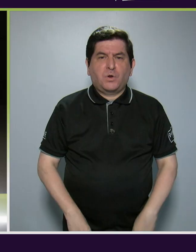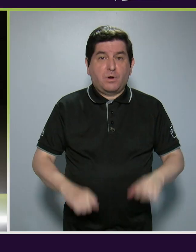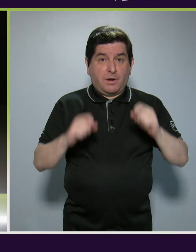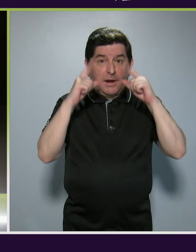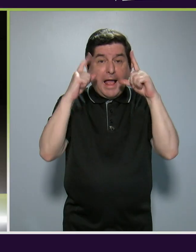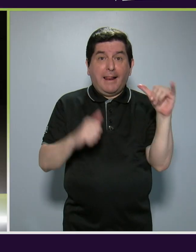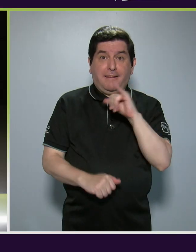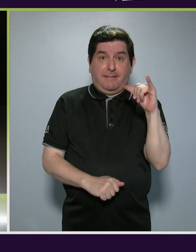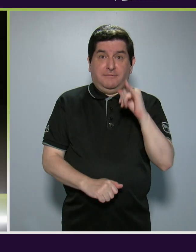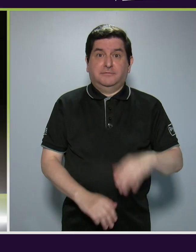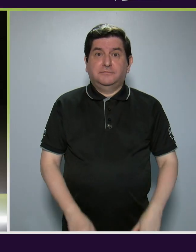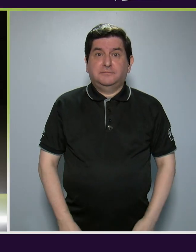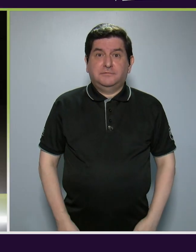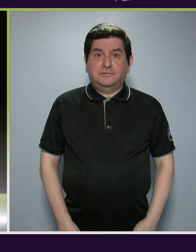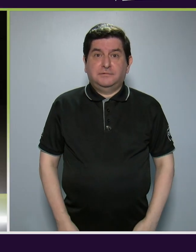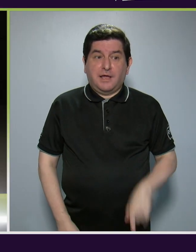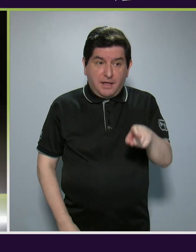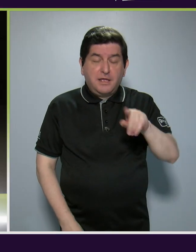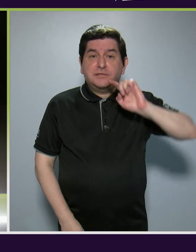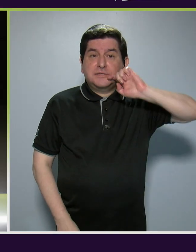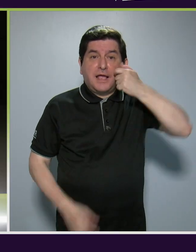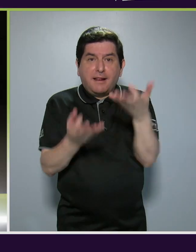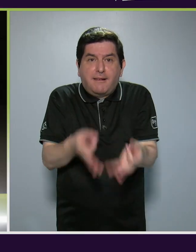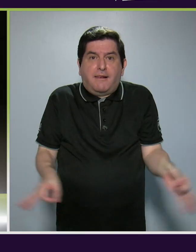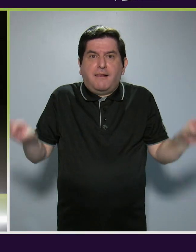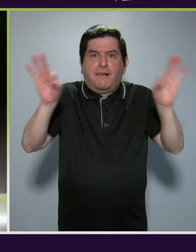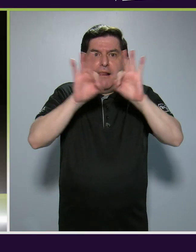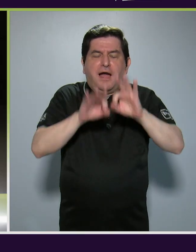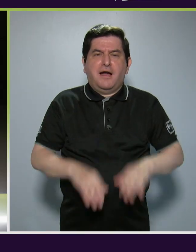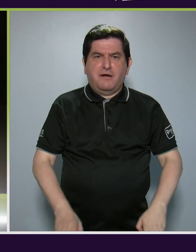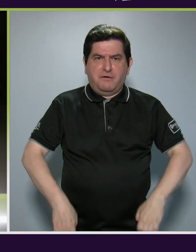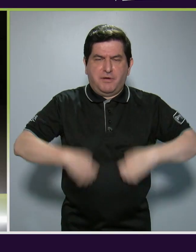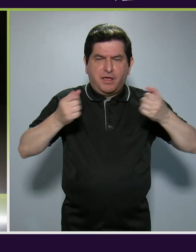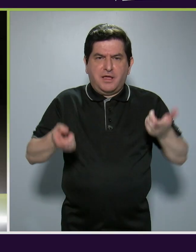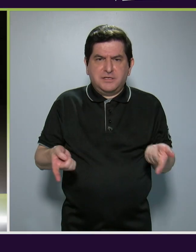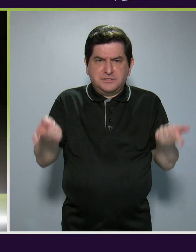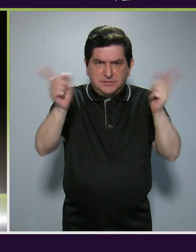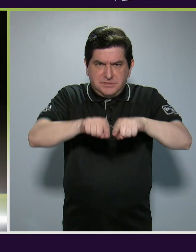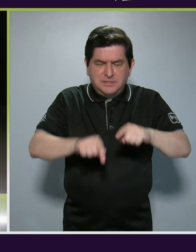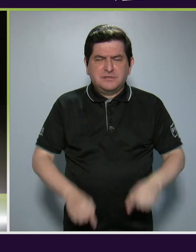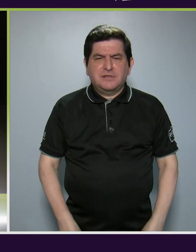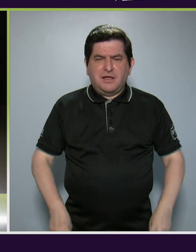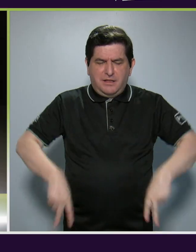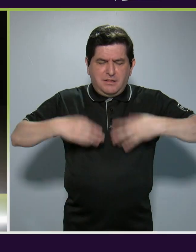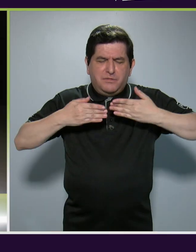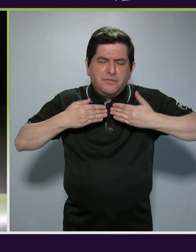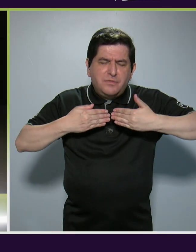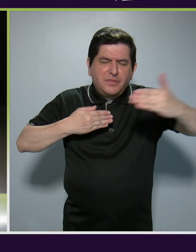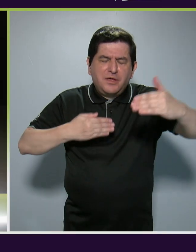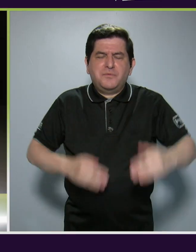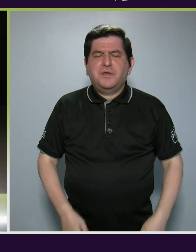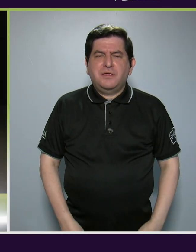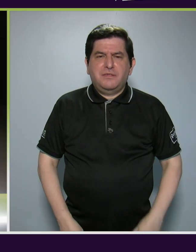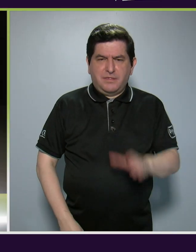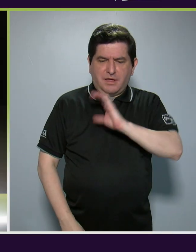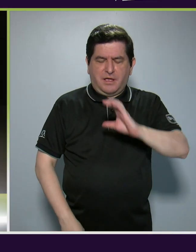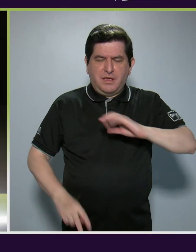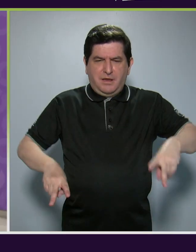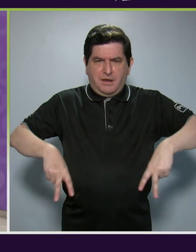también, de que eso ha sido una clave fundamental en que exista este fenómeno de longevidad y de calidad de vida en la vejez en la península de